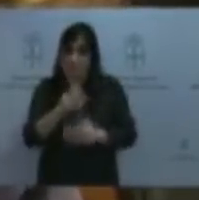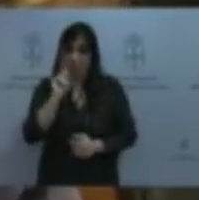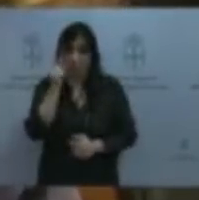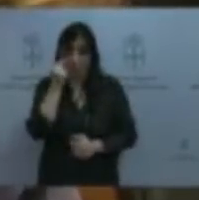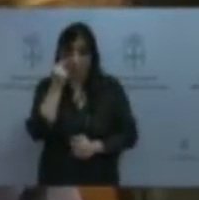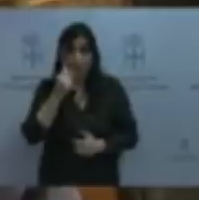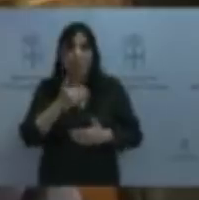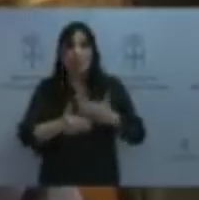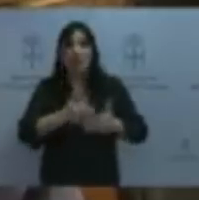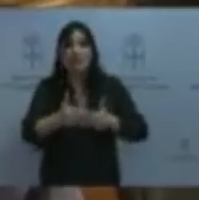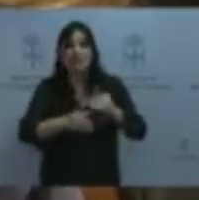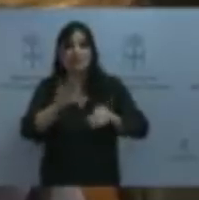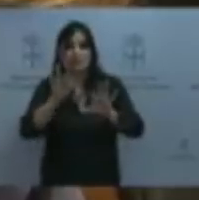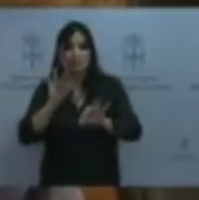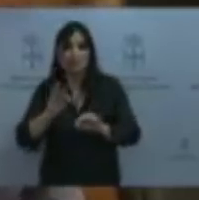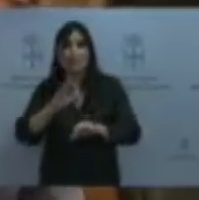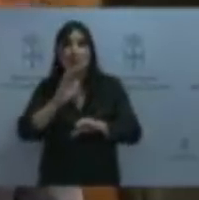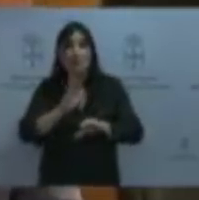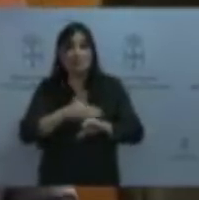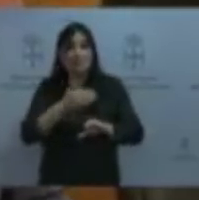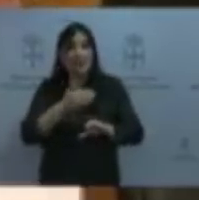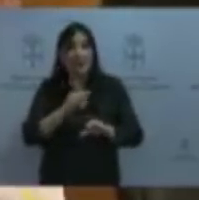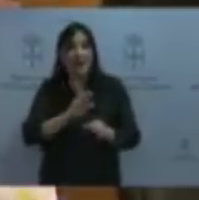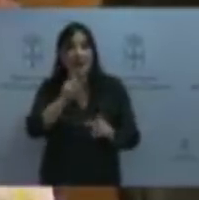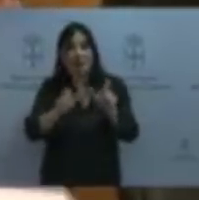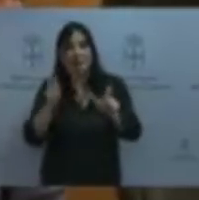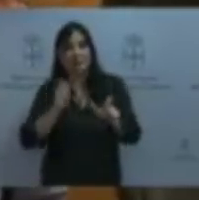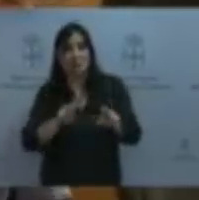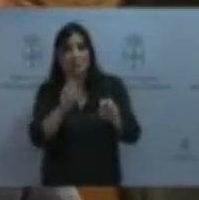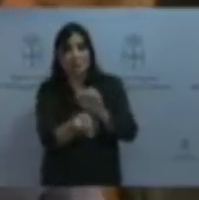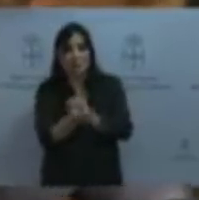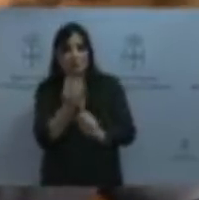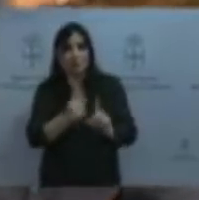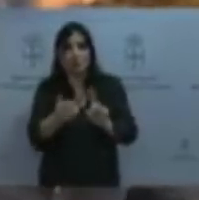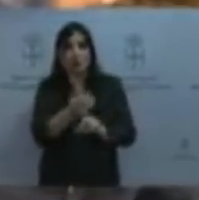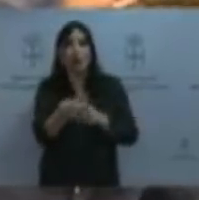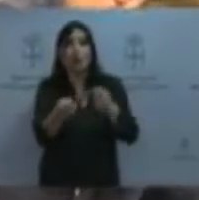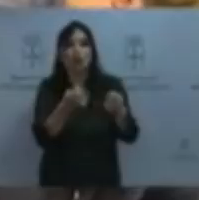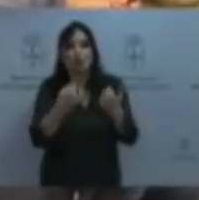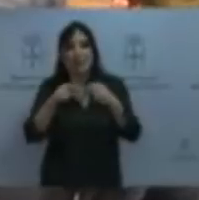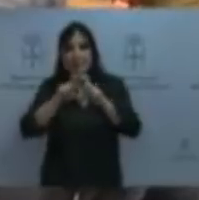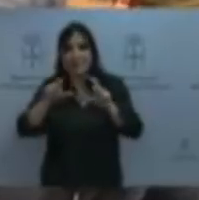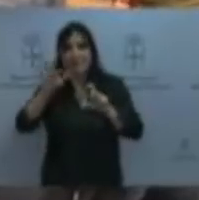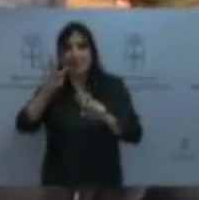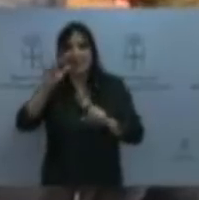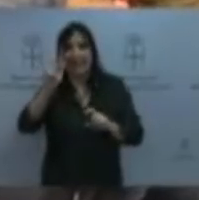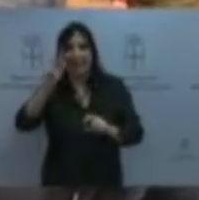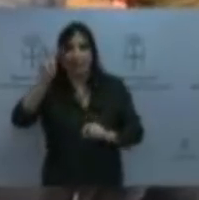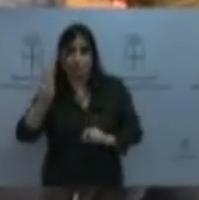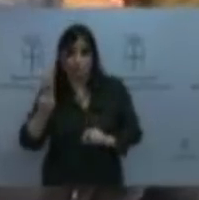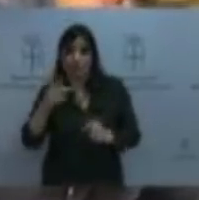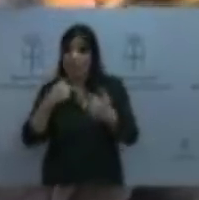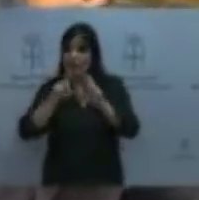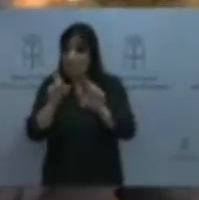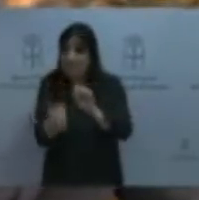la creación de la nueva plantilla estuvo totalmente controlado por una empresa llamada FK2, una empresa creada por Liberbank, y que controló